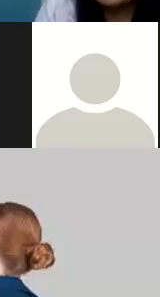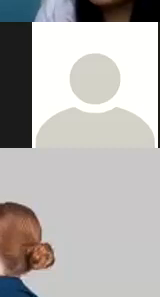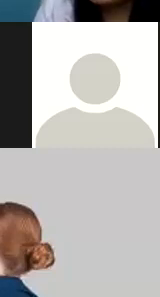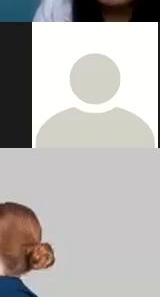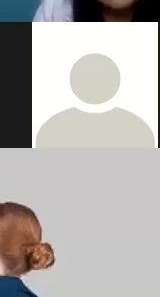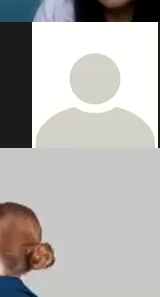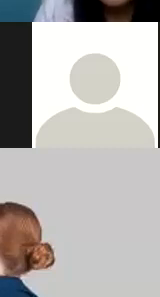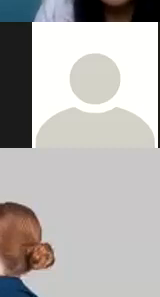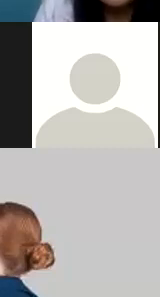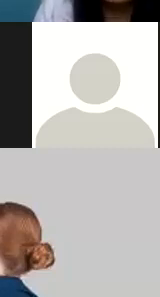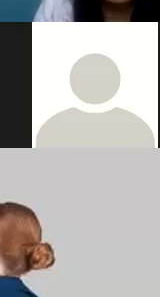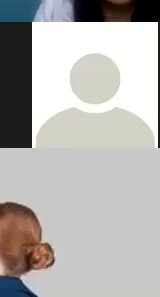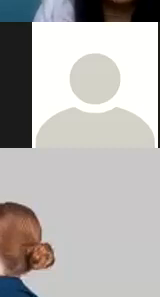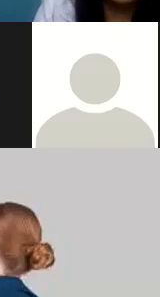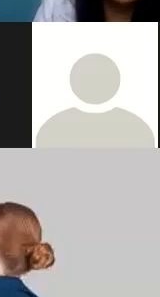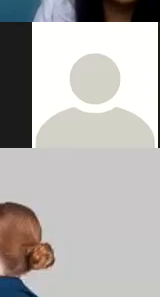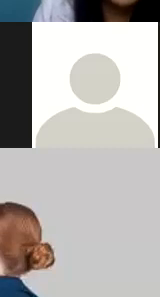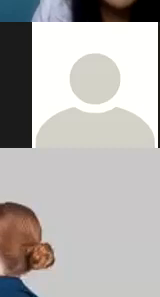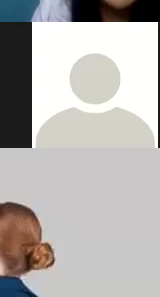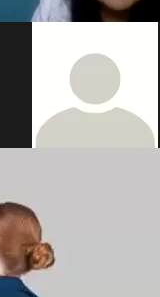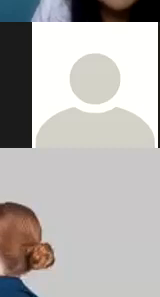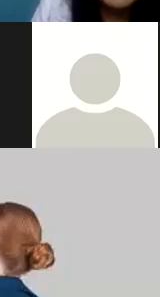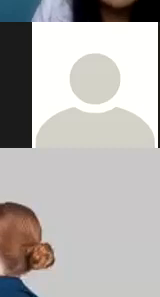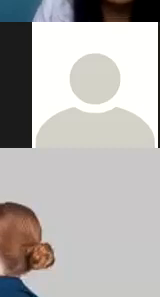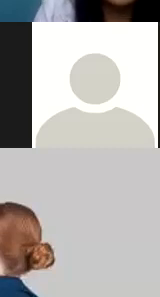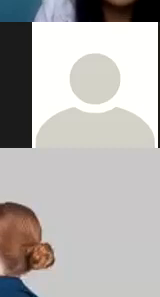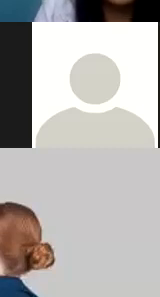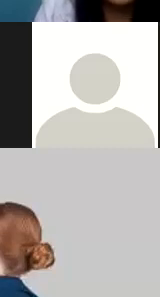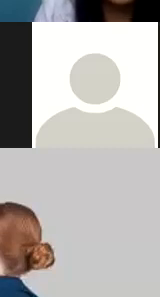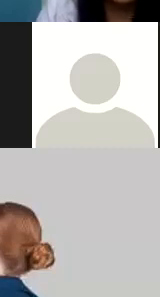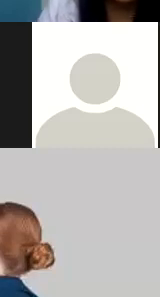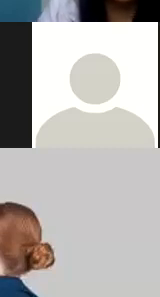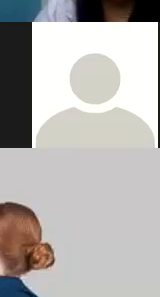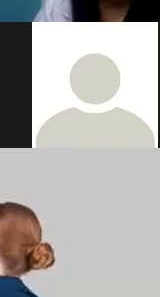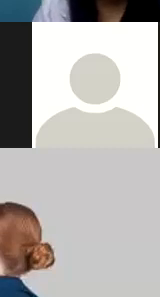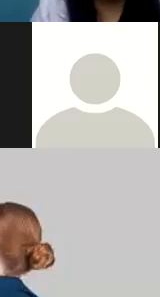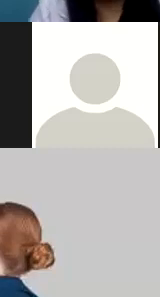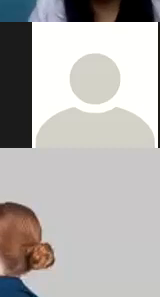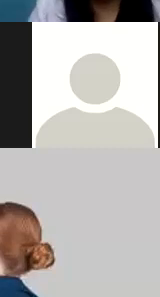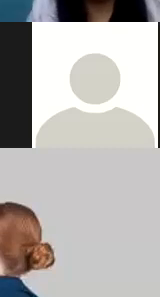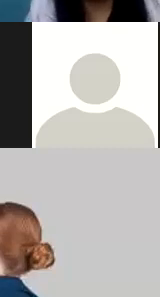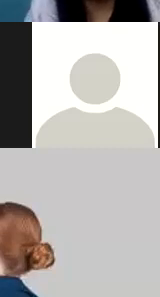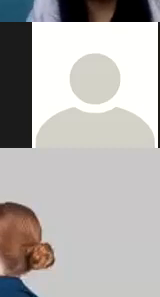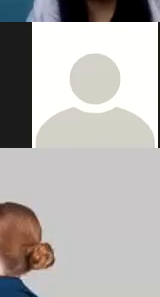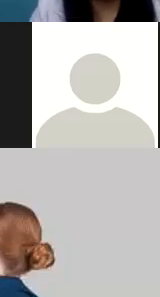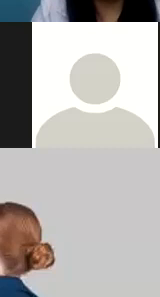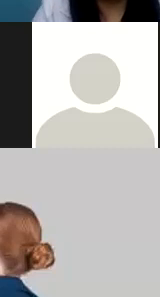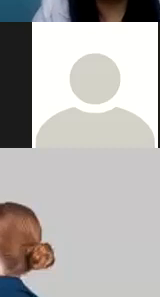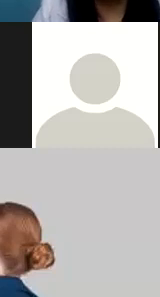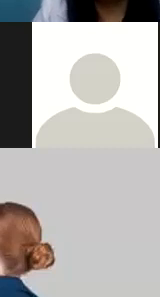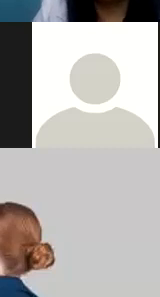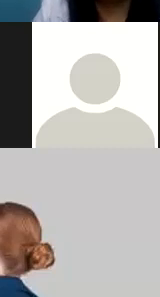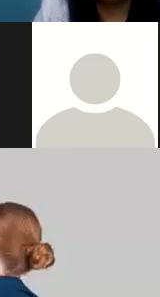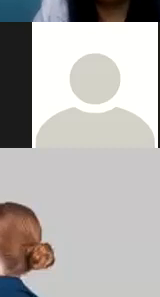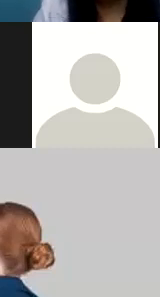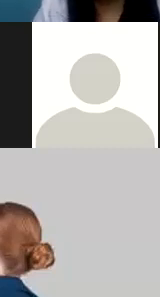que me dieron 1 hora y es poco tiempo para explicar todo eso. Entonces sería lo ideal hacer un tema